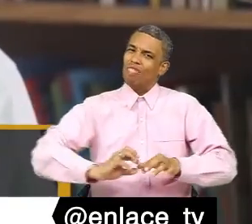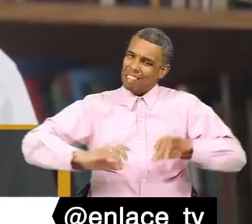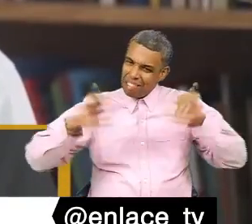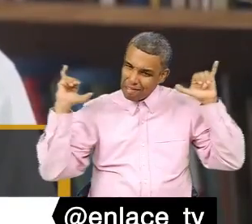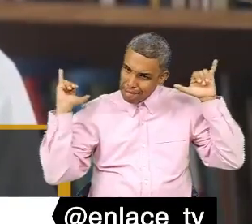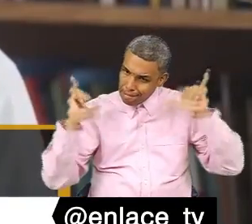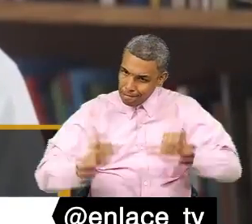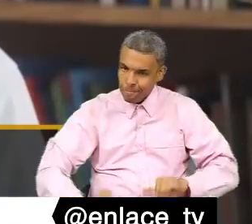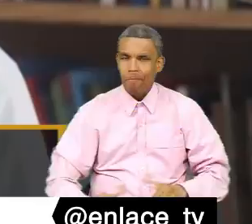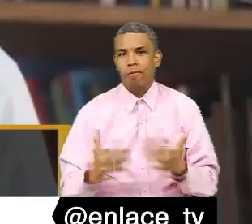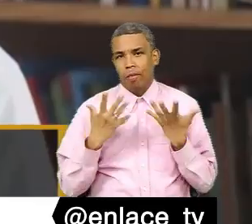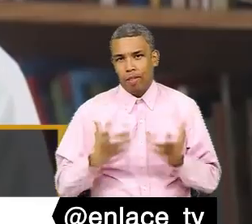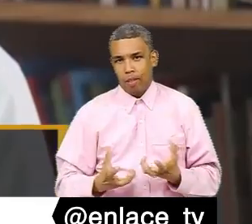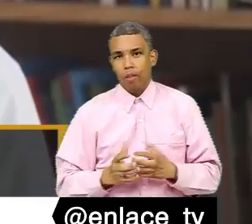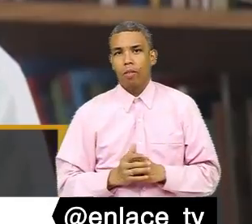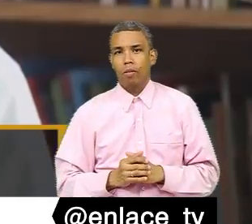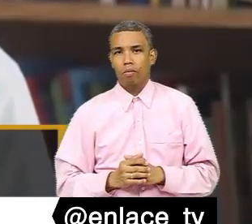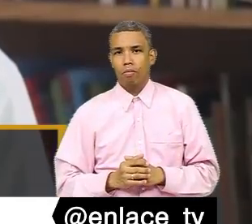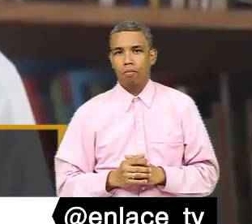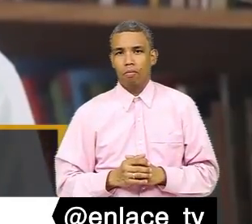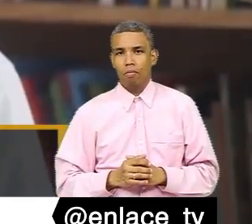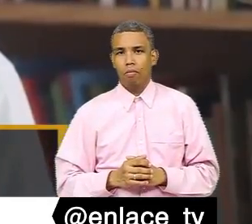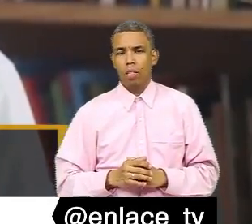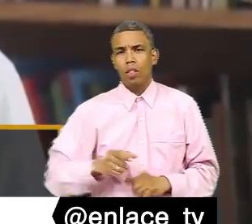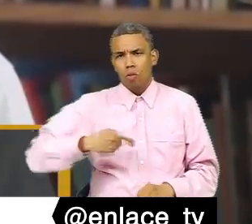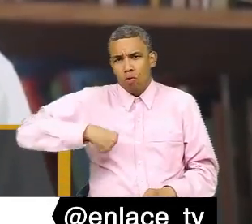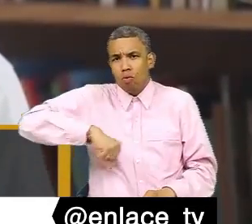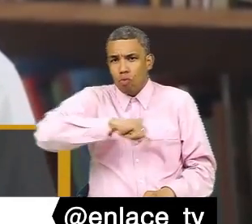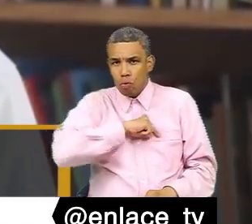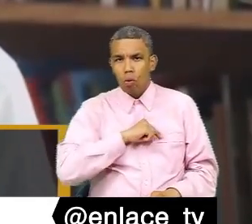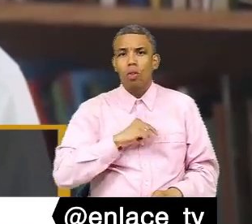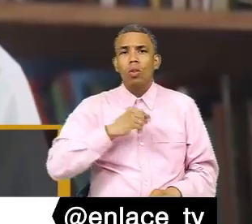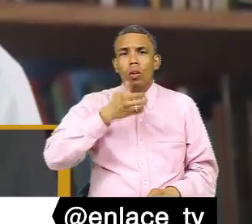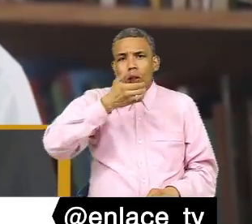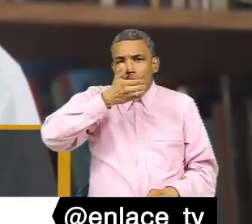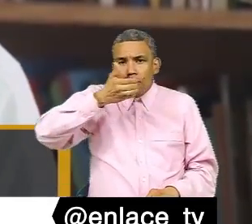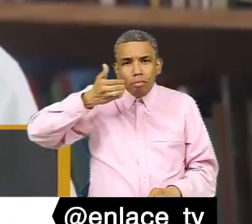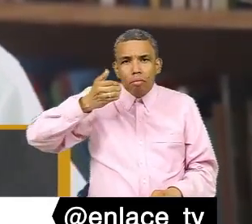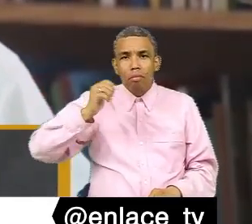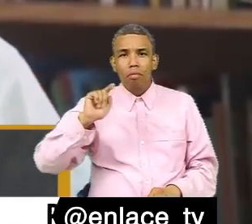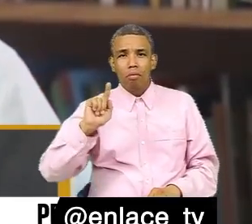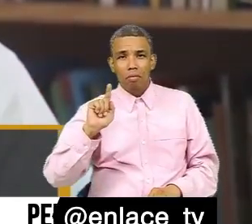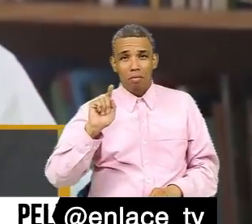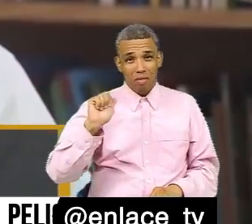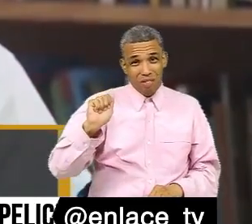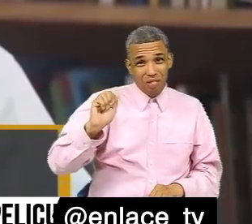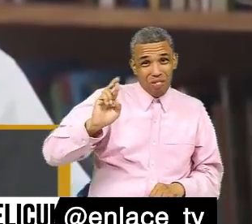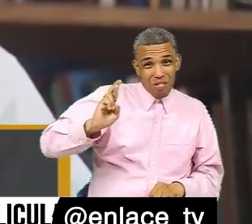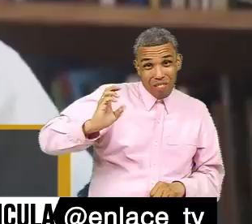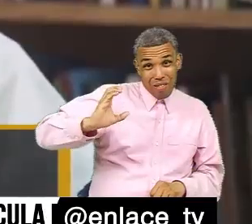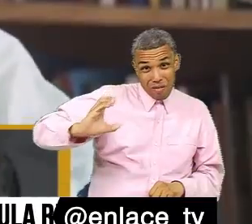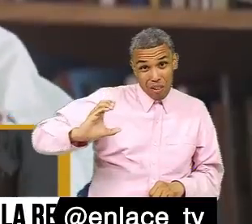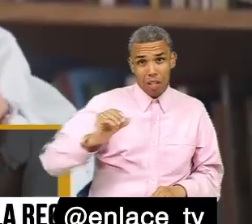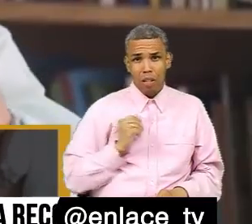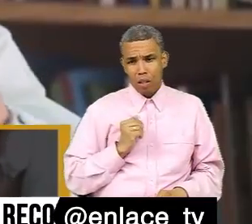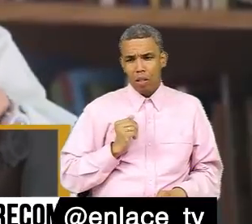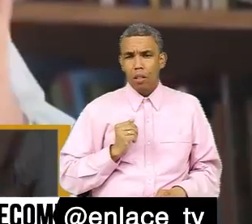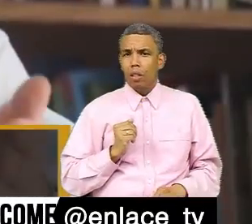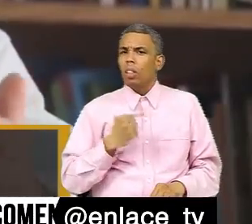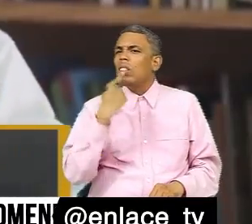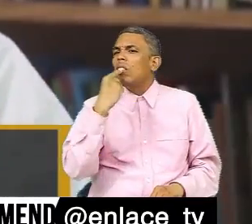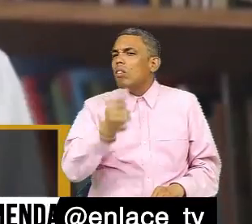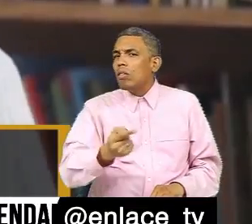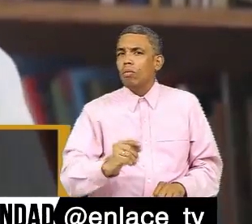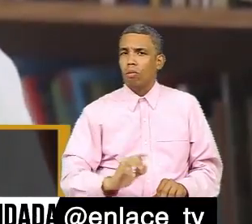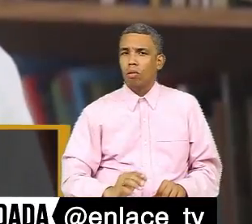Las Fuerzas Armadas Revolucionarias de Colombia, Ejército del Pueblo, reafirmamos ante Colombia y